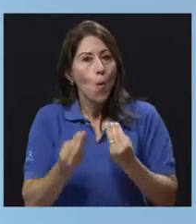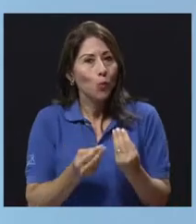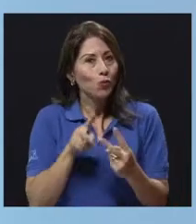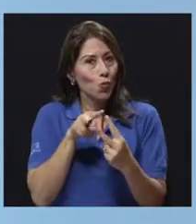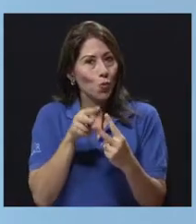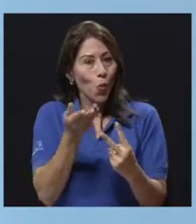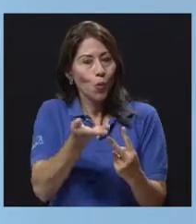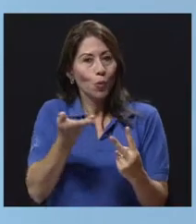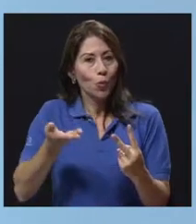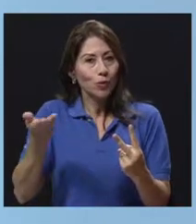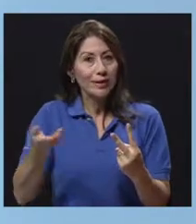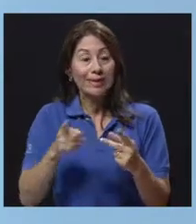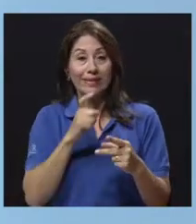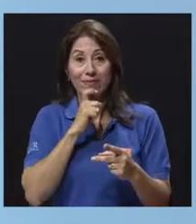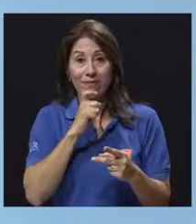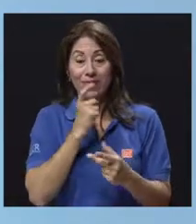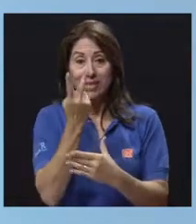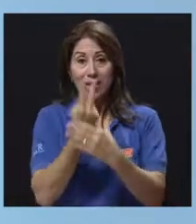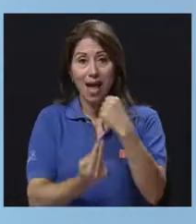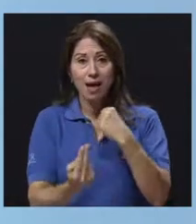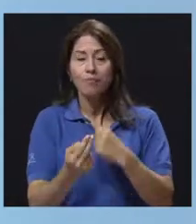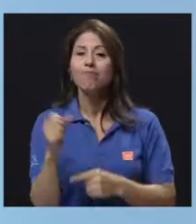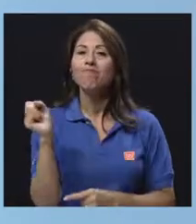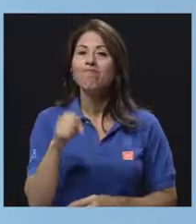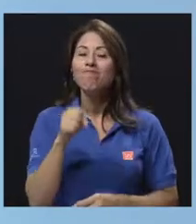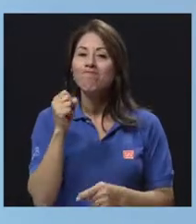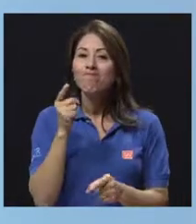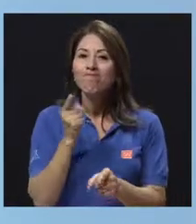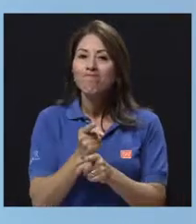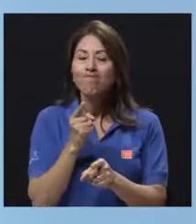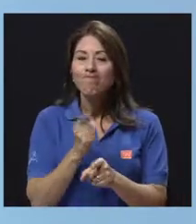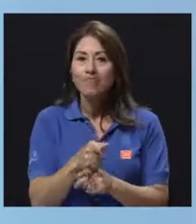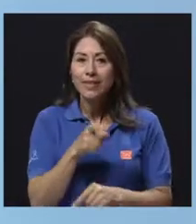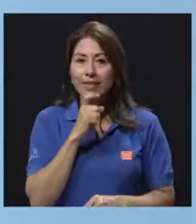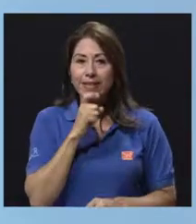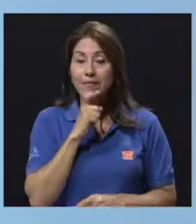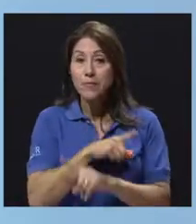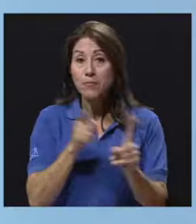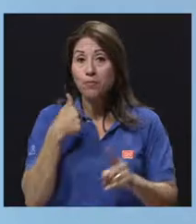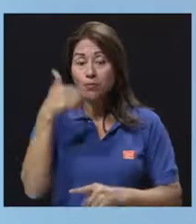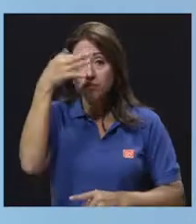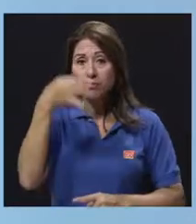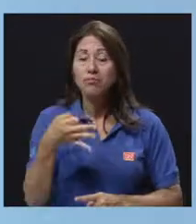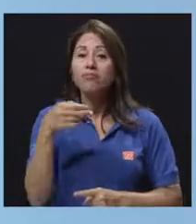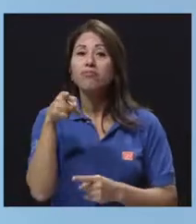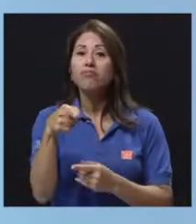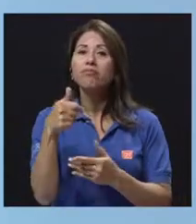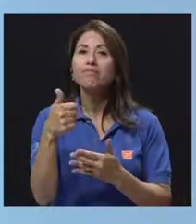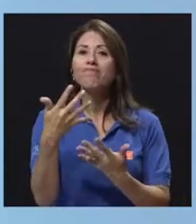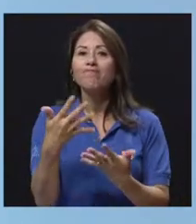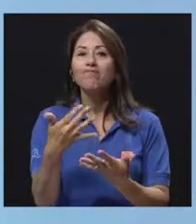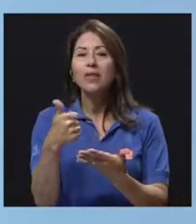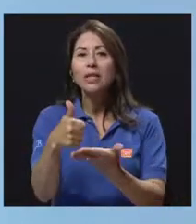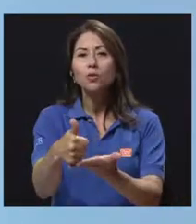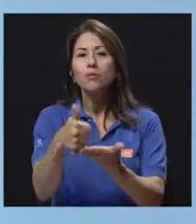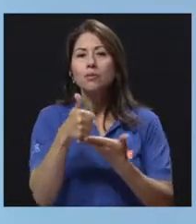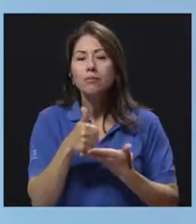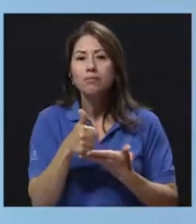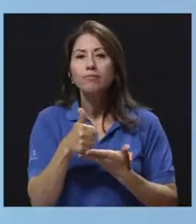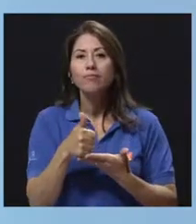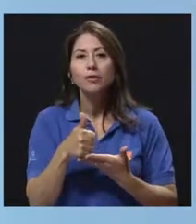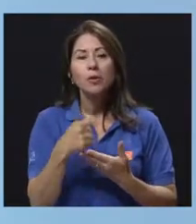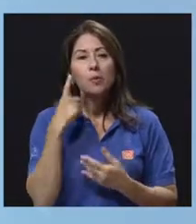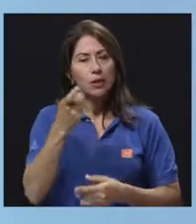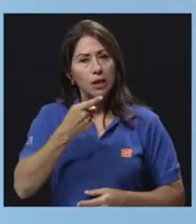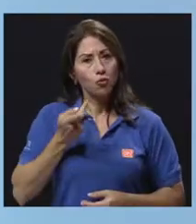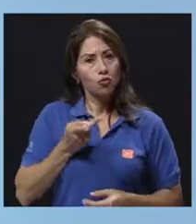dos cosas. Exactamente. Difíciles las dos. Difíciles. Pero creo que nos ayuda un poco que nosotros nos